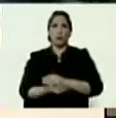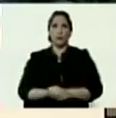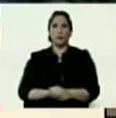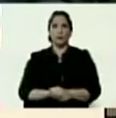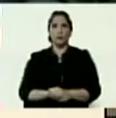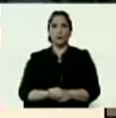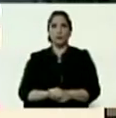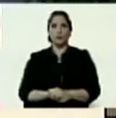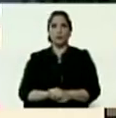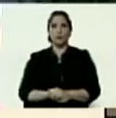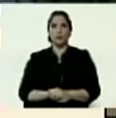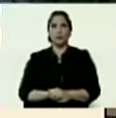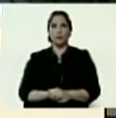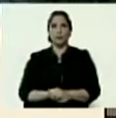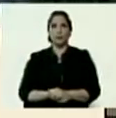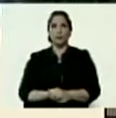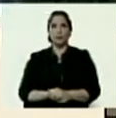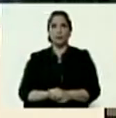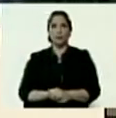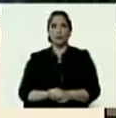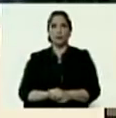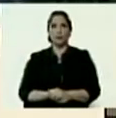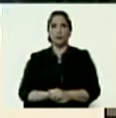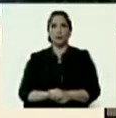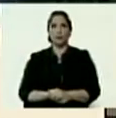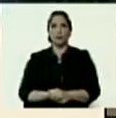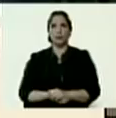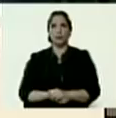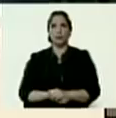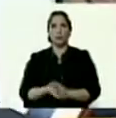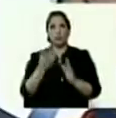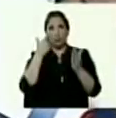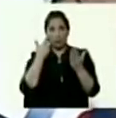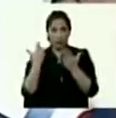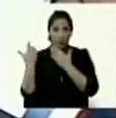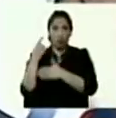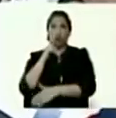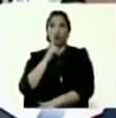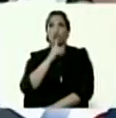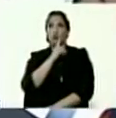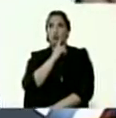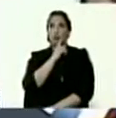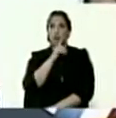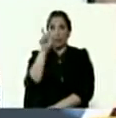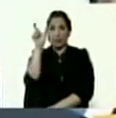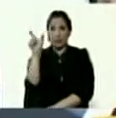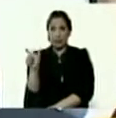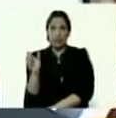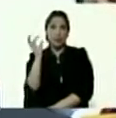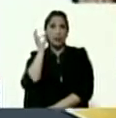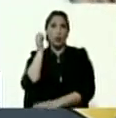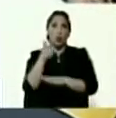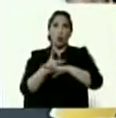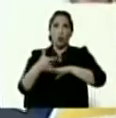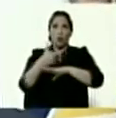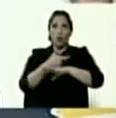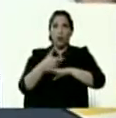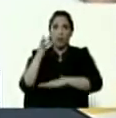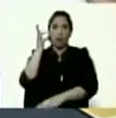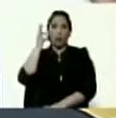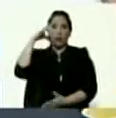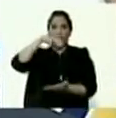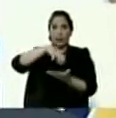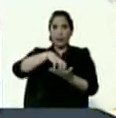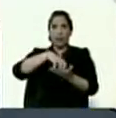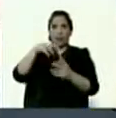aparece mencionada la señora gobernadora del estado Táchira,